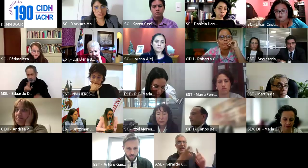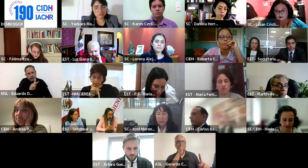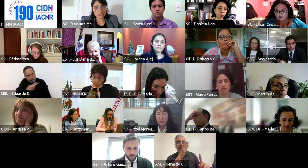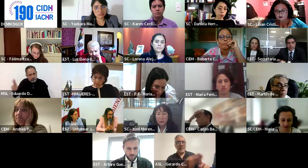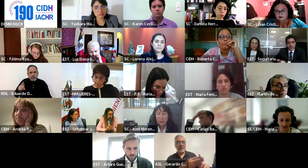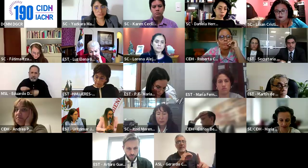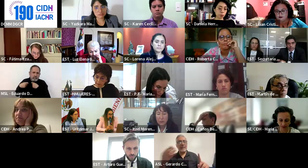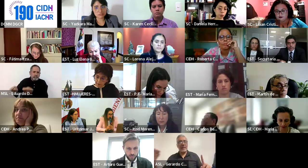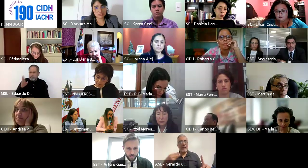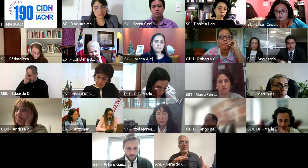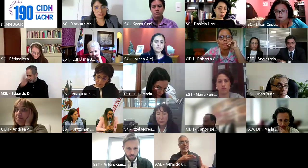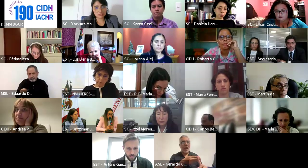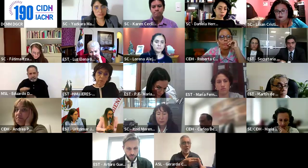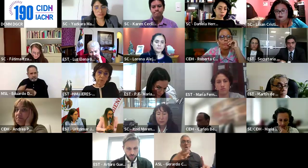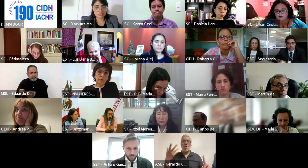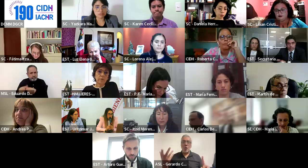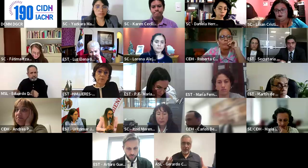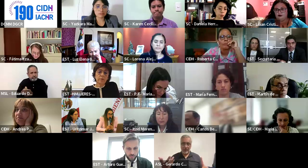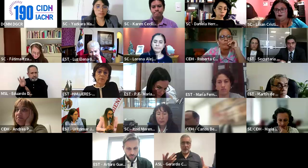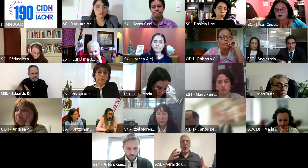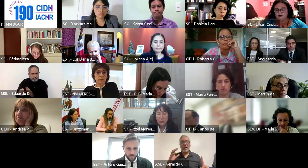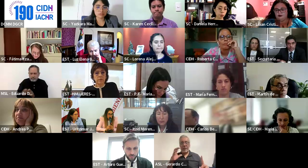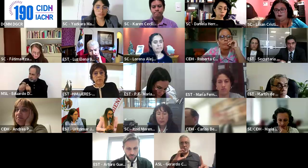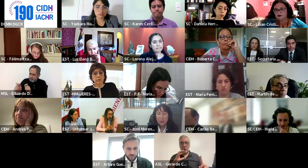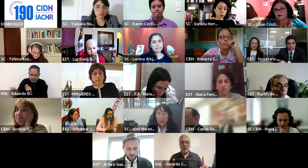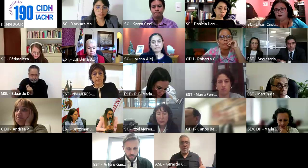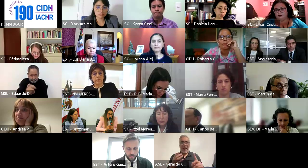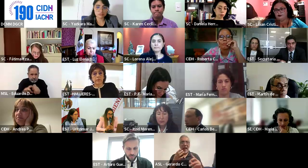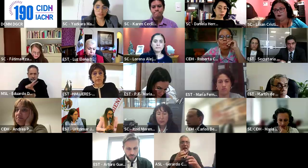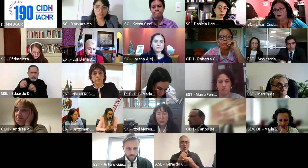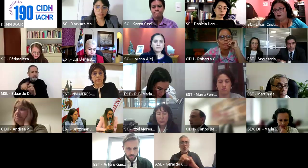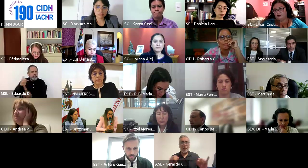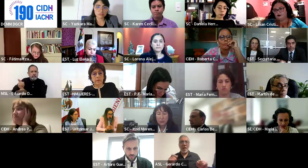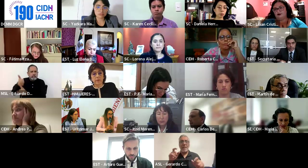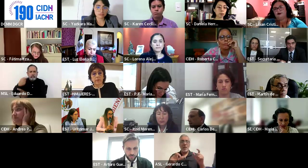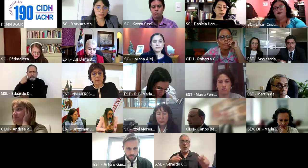sin intermediarios, mediante lo cual se busca fomentar la autonomía de las personas con